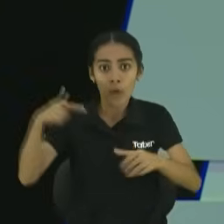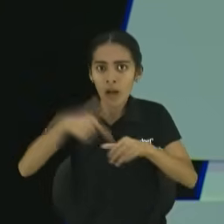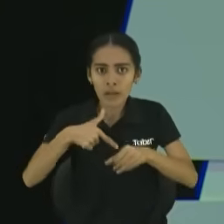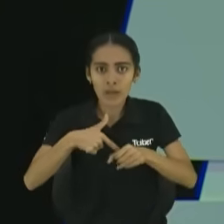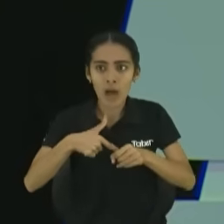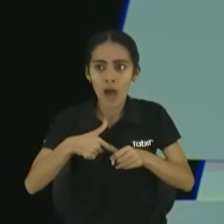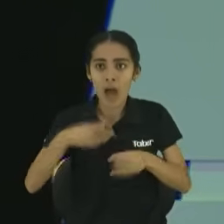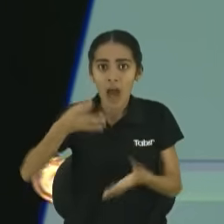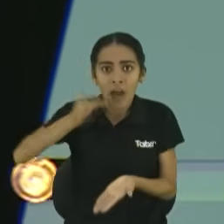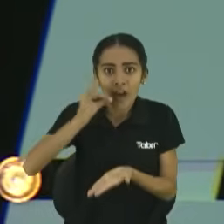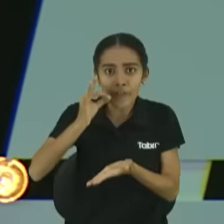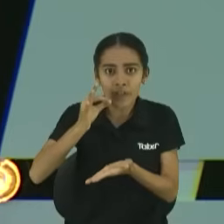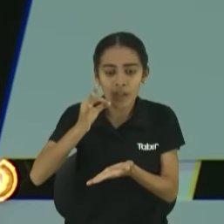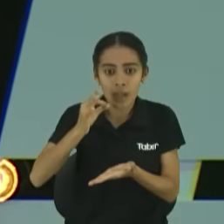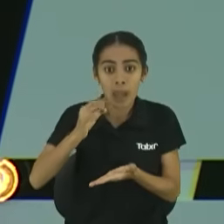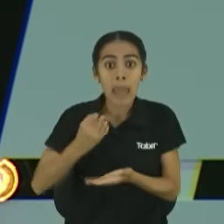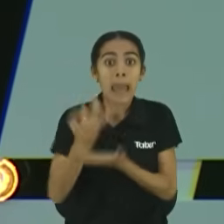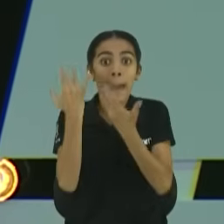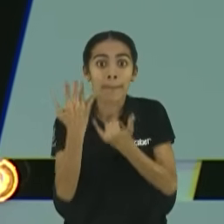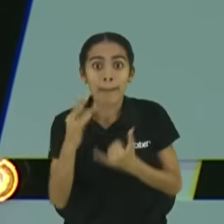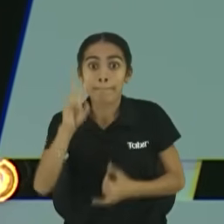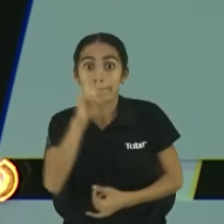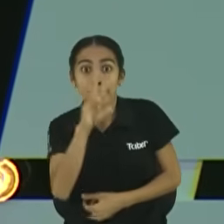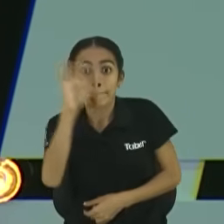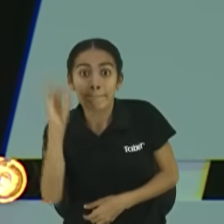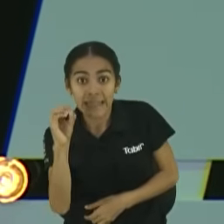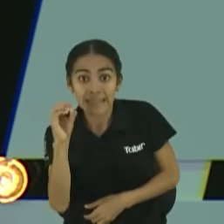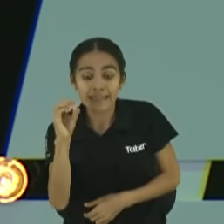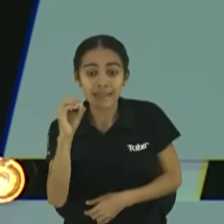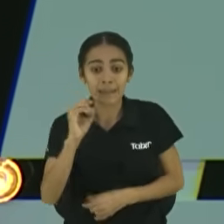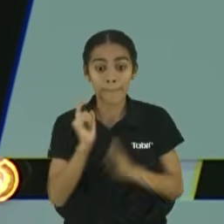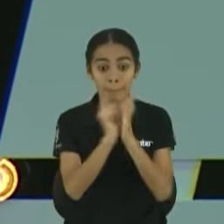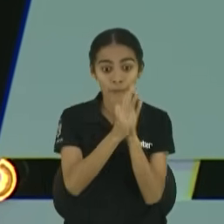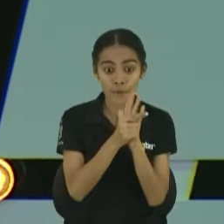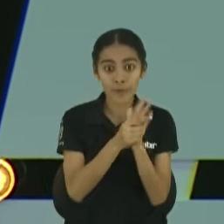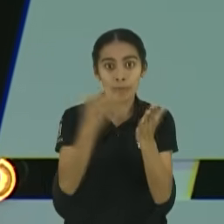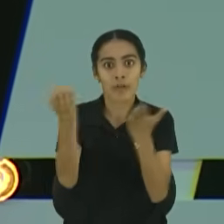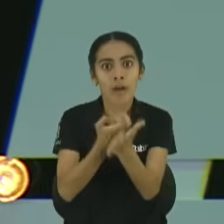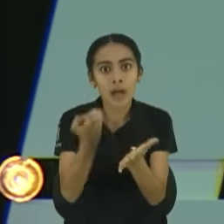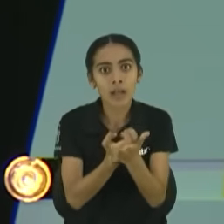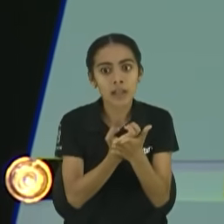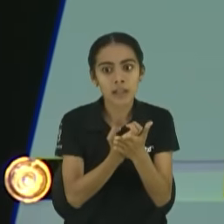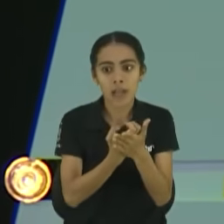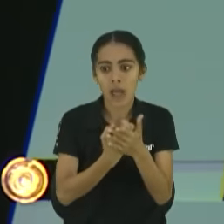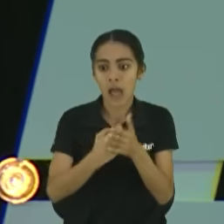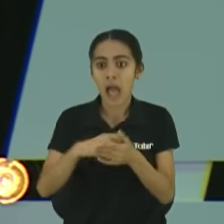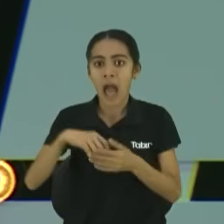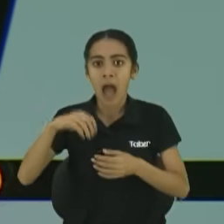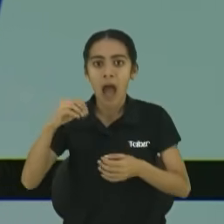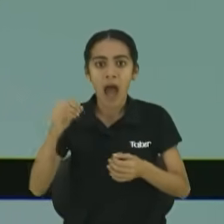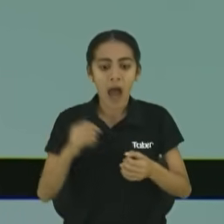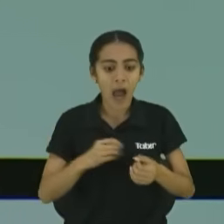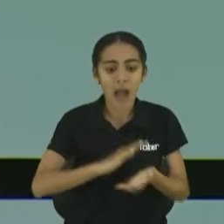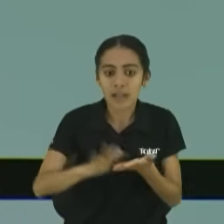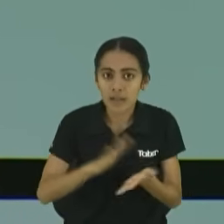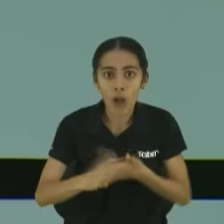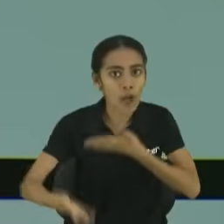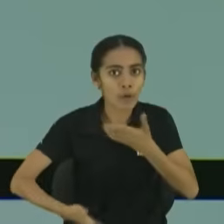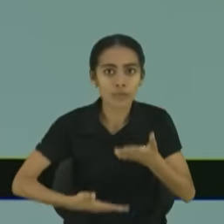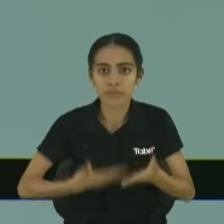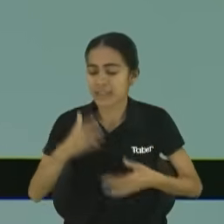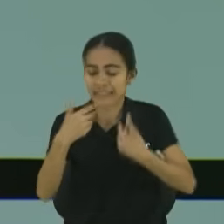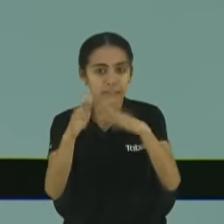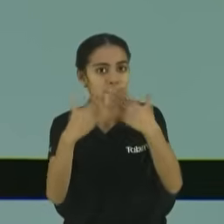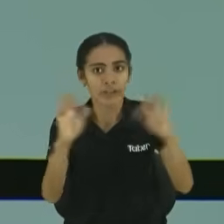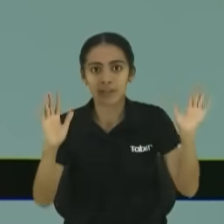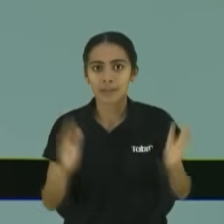a tomar un café, hay que esperar los 20 minutos a que evangelice al del café, a la cajera, al de la pizza. Mira, abortémonos ya, hombre,